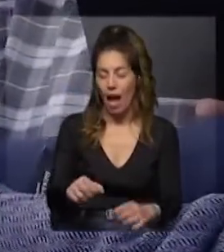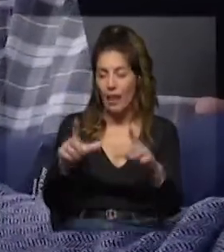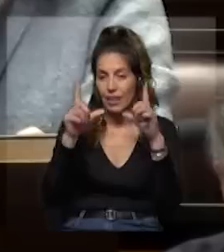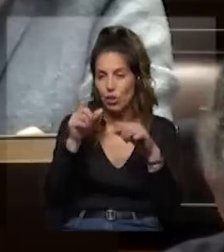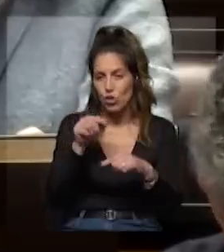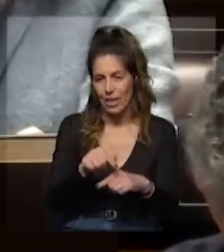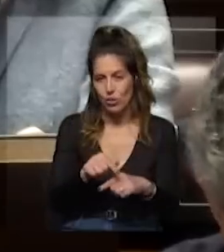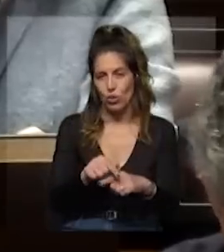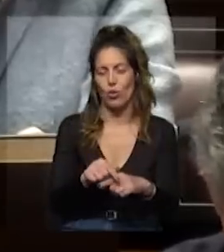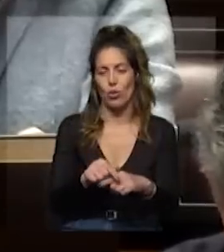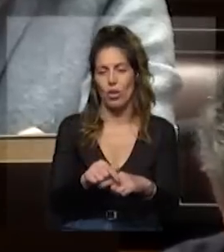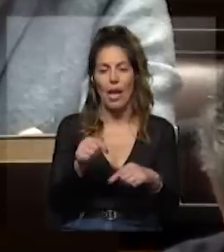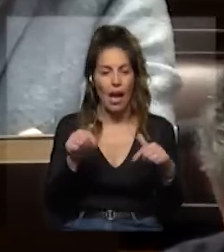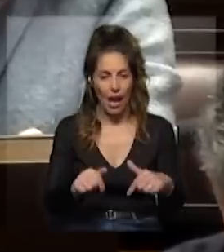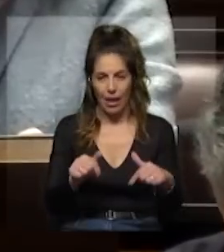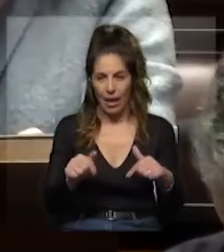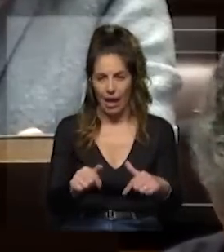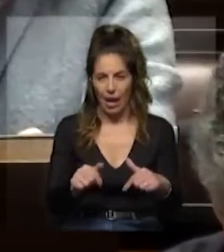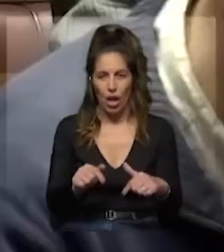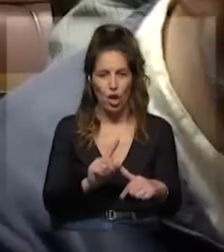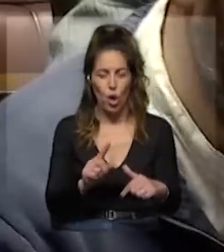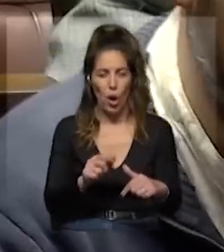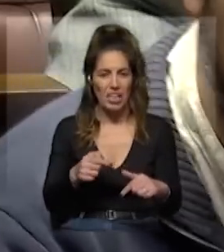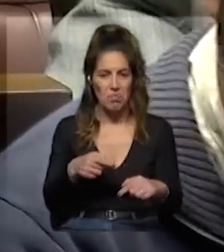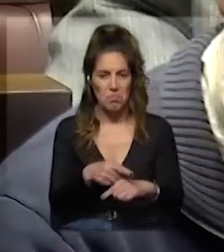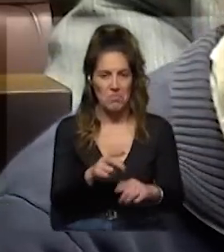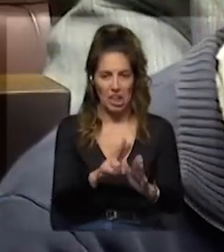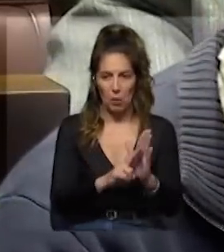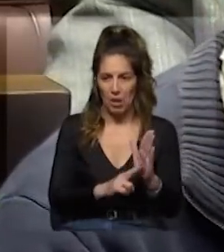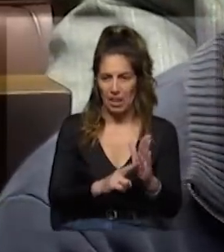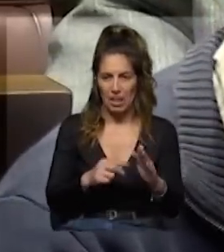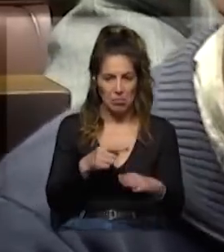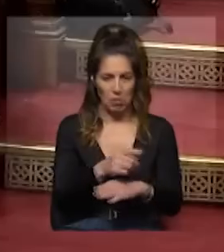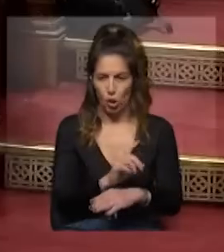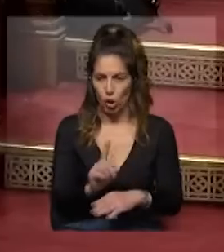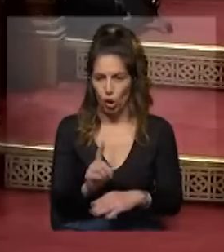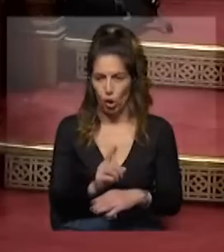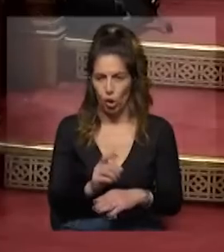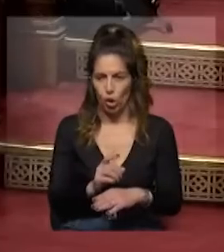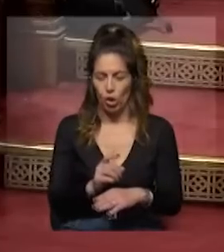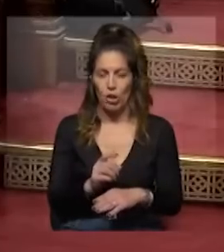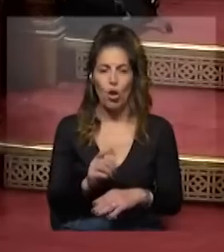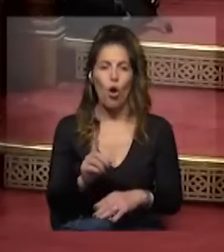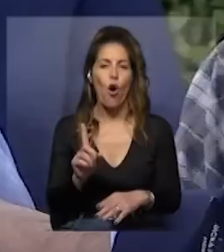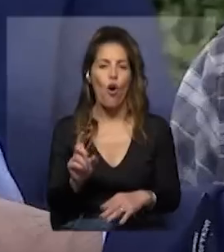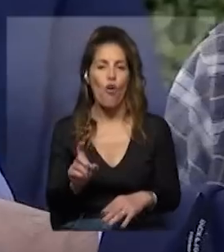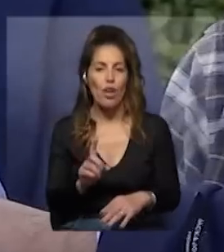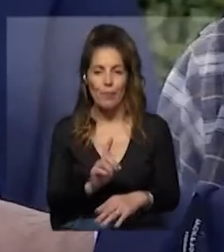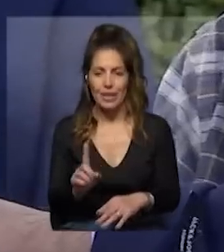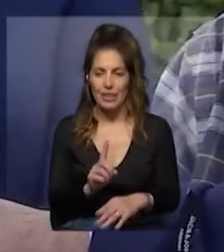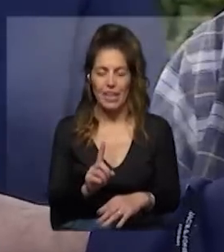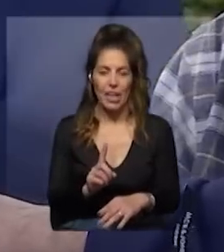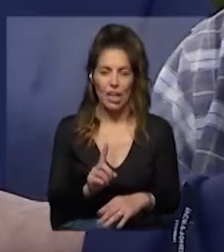a eso acá No hay ir regularidades no hay obviamente